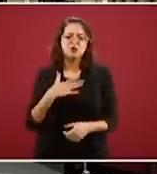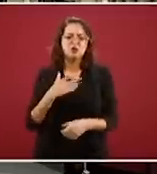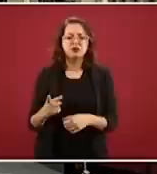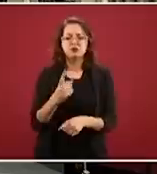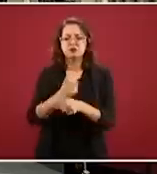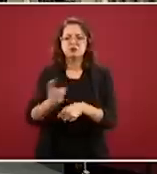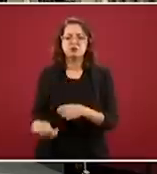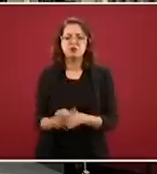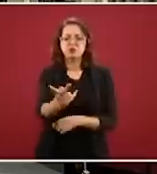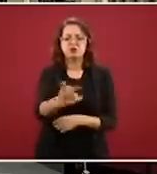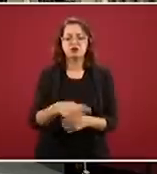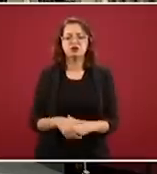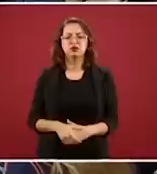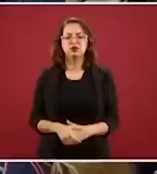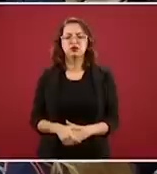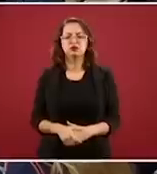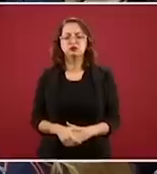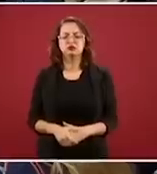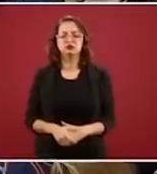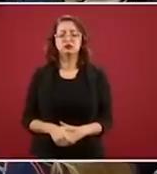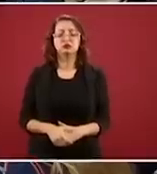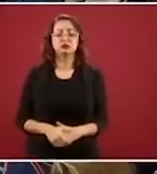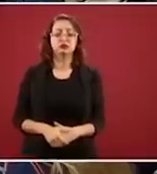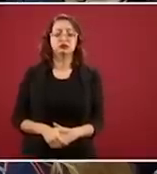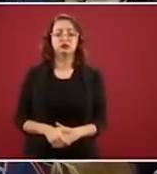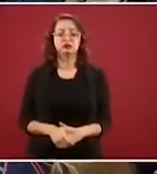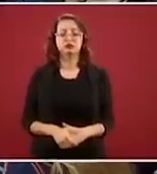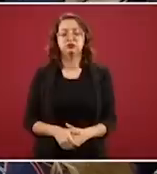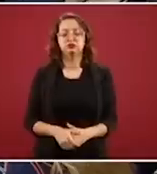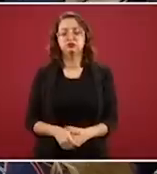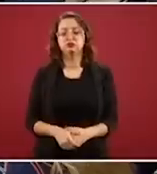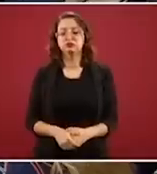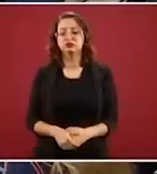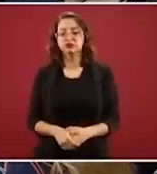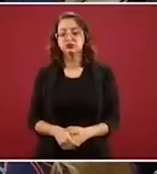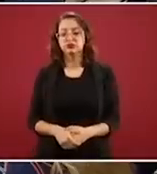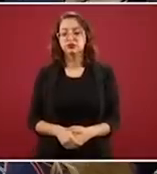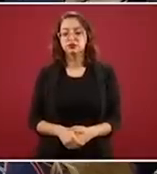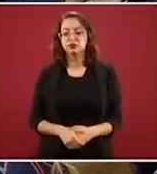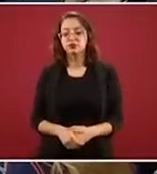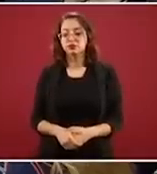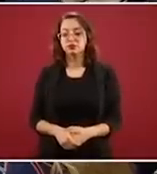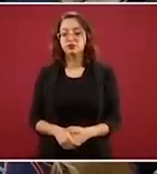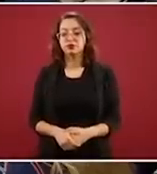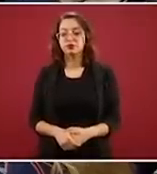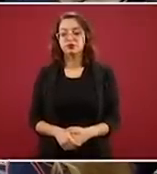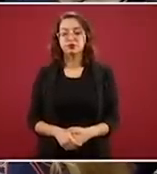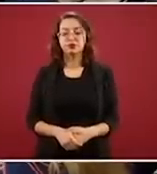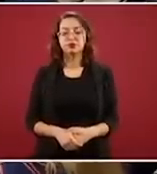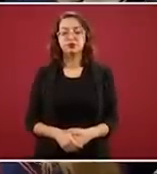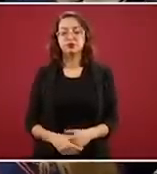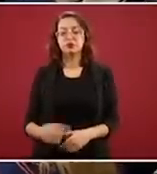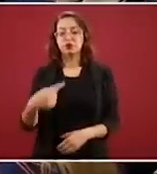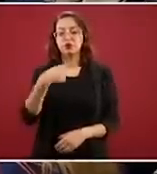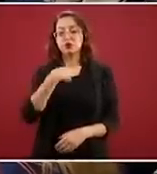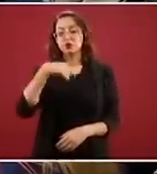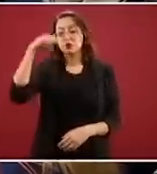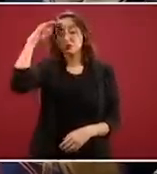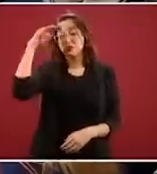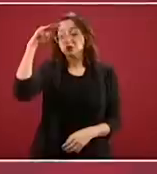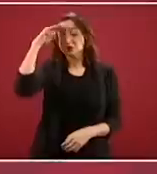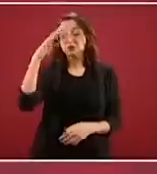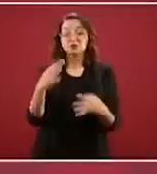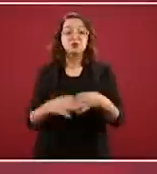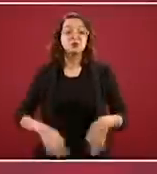primera pregunta. Bueno, yo insisto, lo importante son los